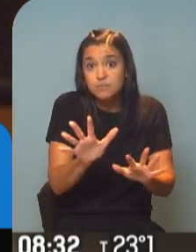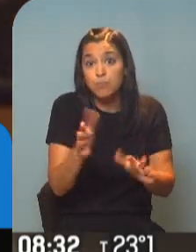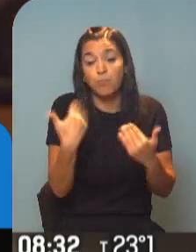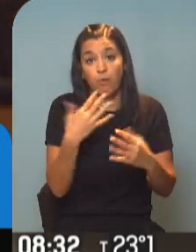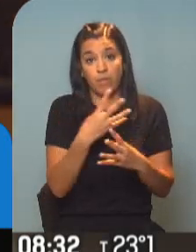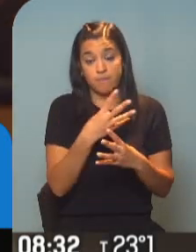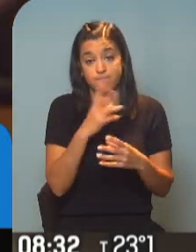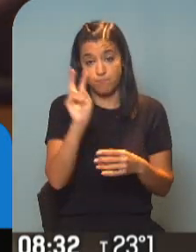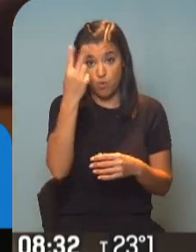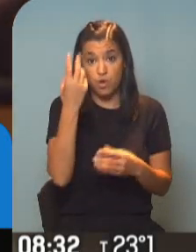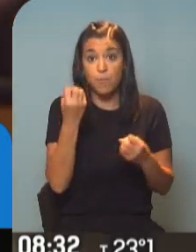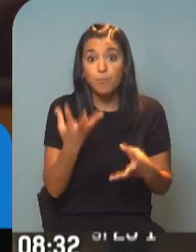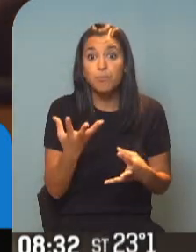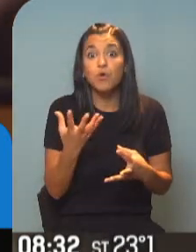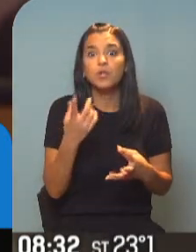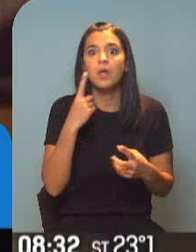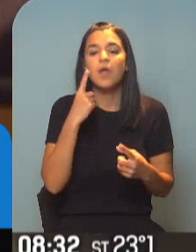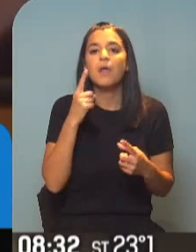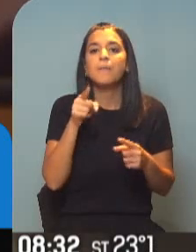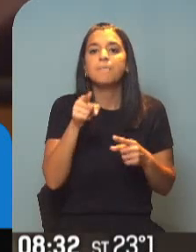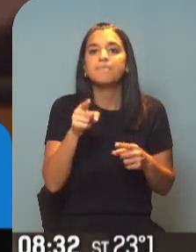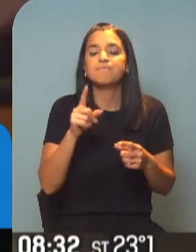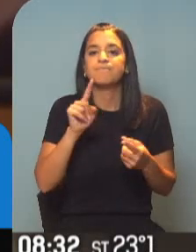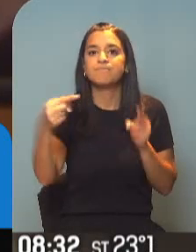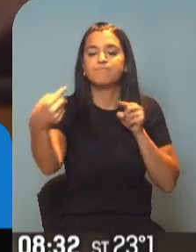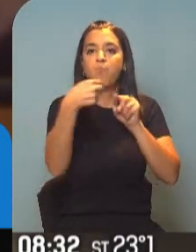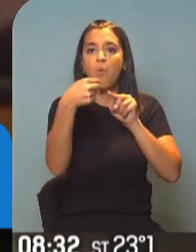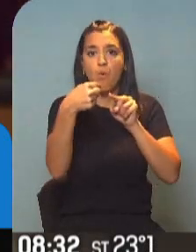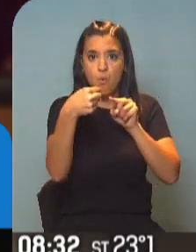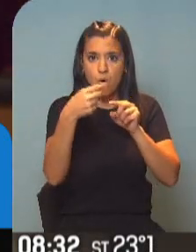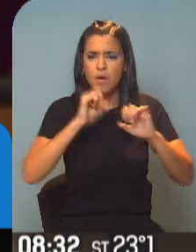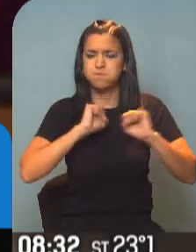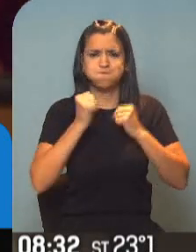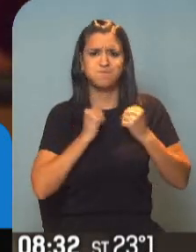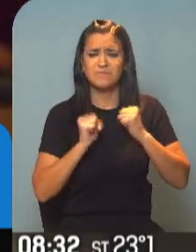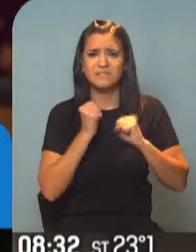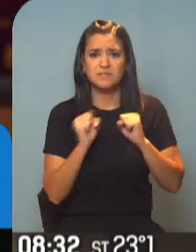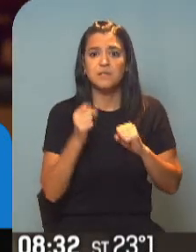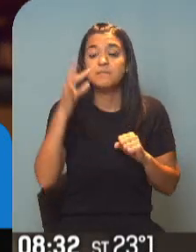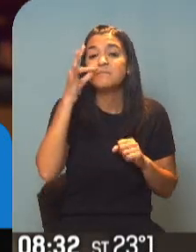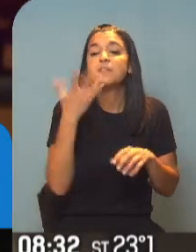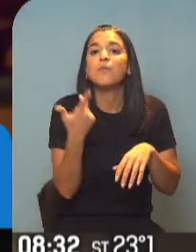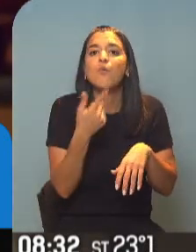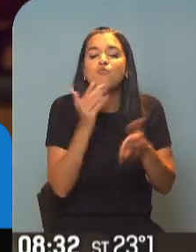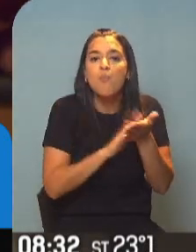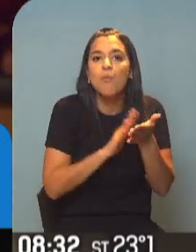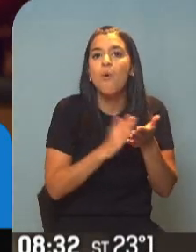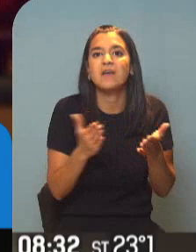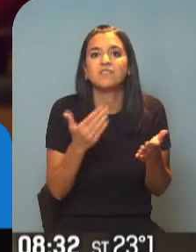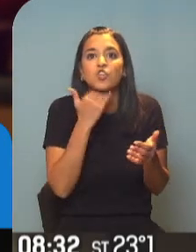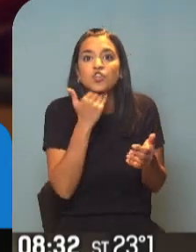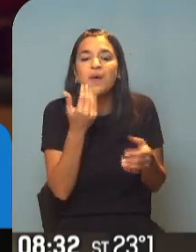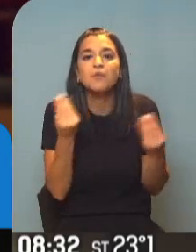mira por qué porque hay efectos paradojales efectos inversos sí y porque además si no lo probaste no sabes la dosis que es individual